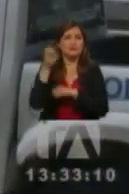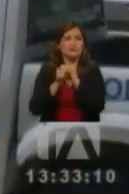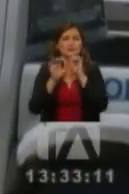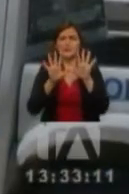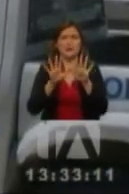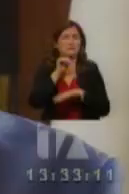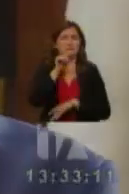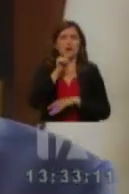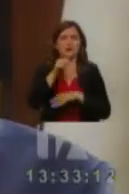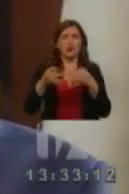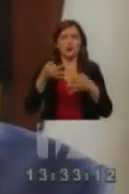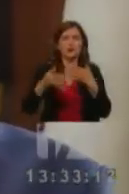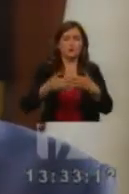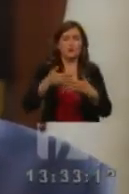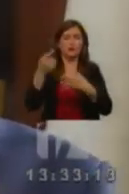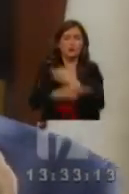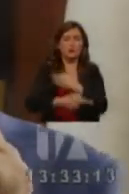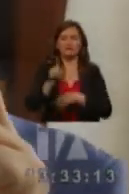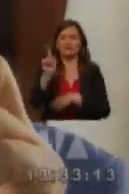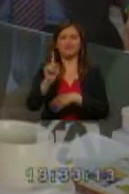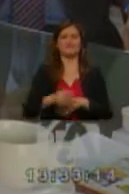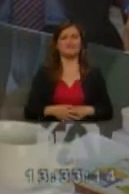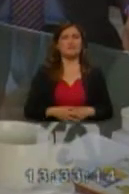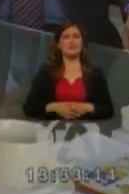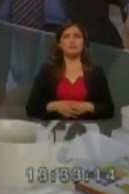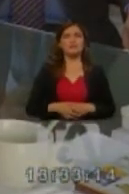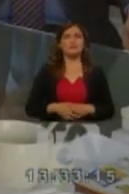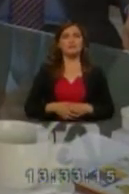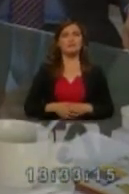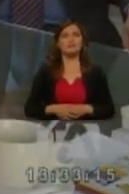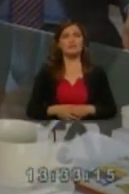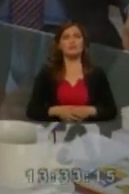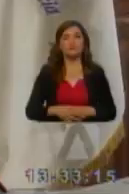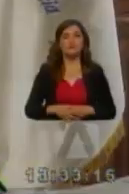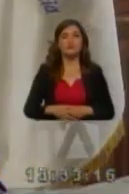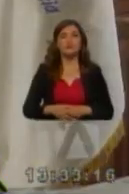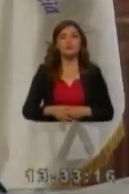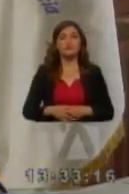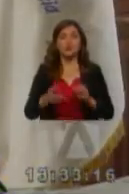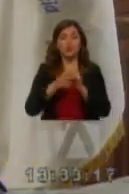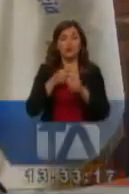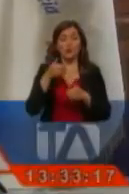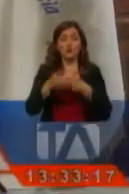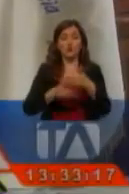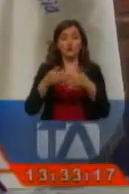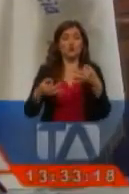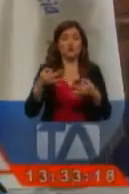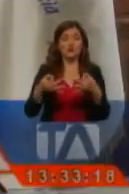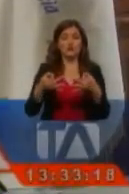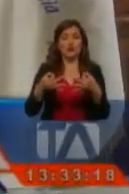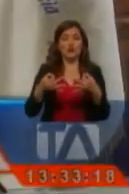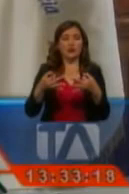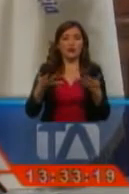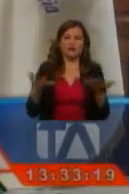10 años, sino lo que él denomina como el eficientismo judicial. Y en estos procedimientos rápidos,